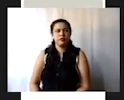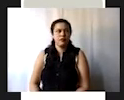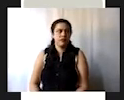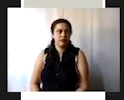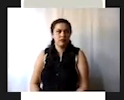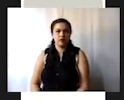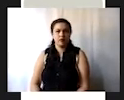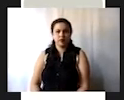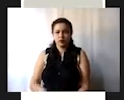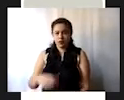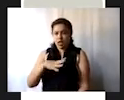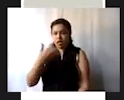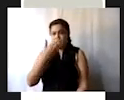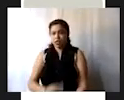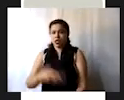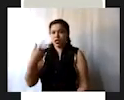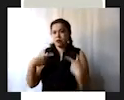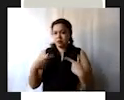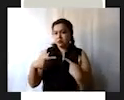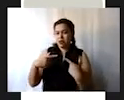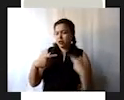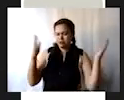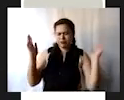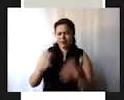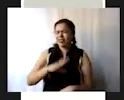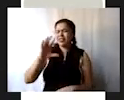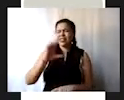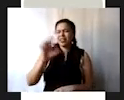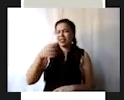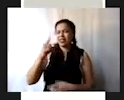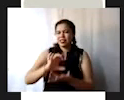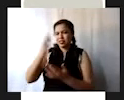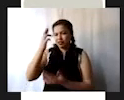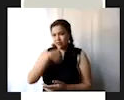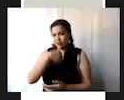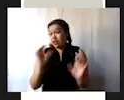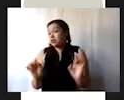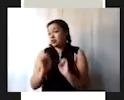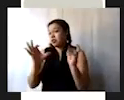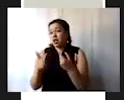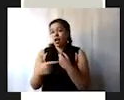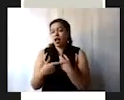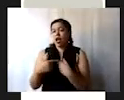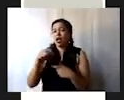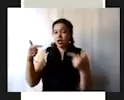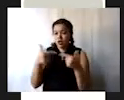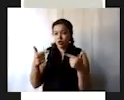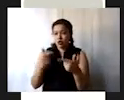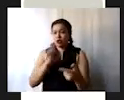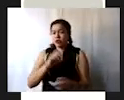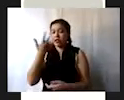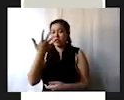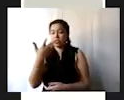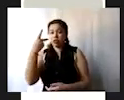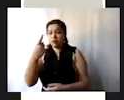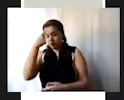aquí están en el chat también para que lo dimensionen. Y si no, por cualquier cosita, en Google también le pueden poner 5Ps de la